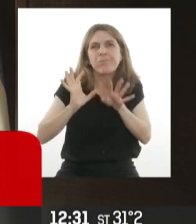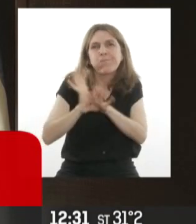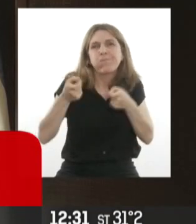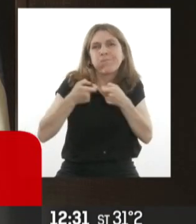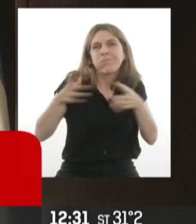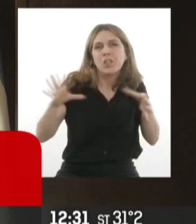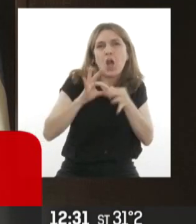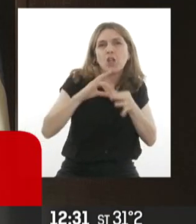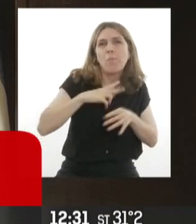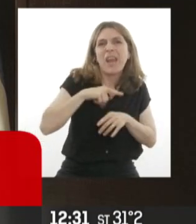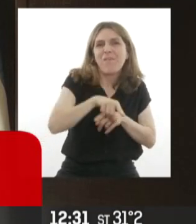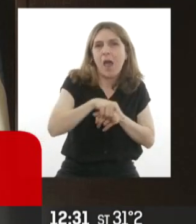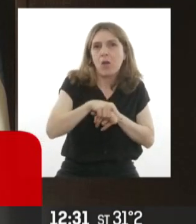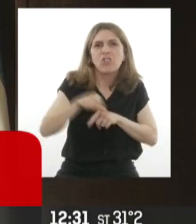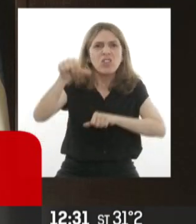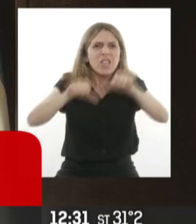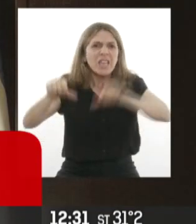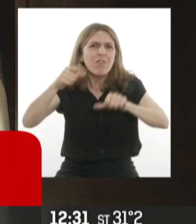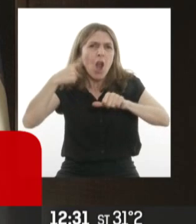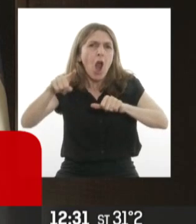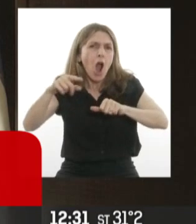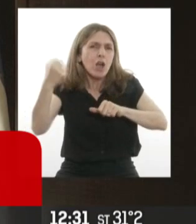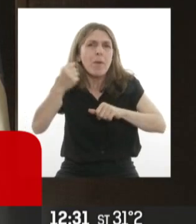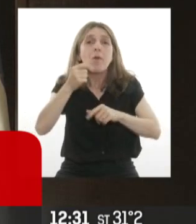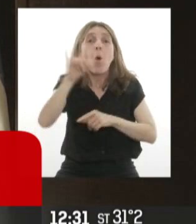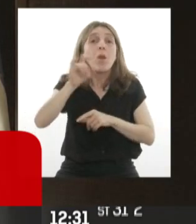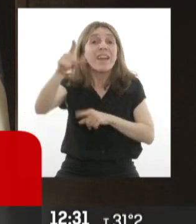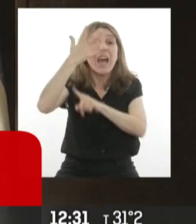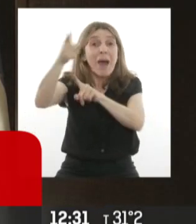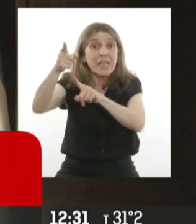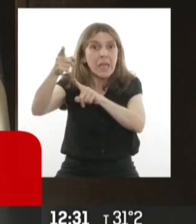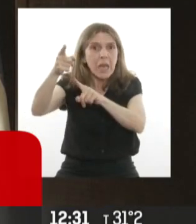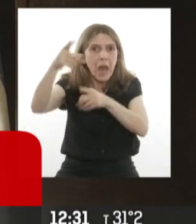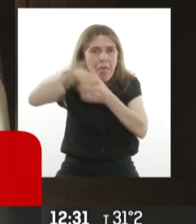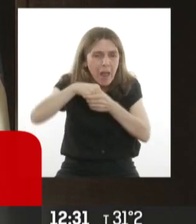nuestros científicos hicieron grandes cosas. En la Universidad de San Martín desarrollaron